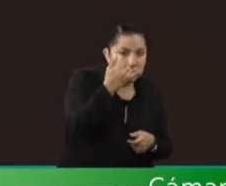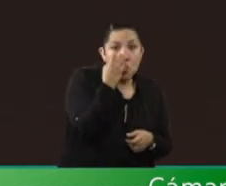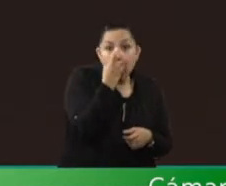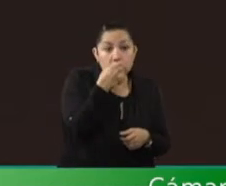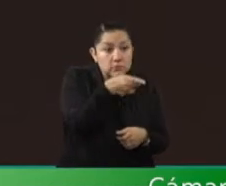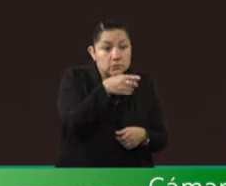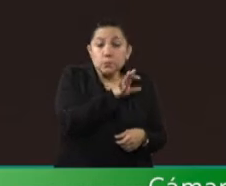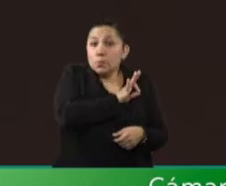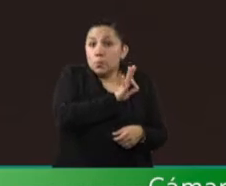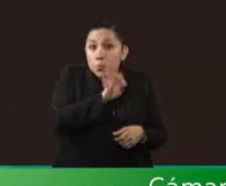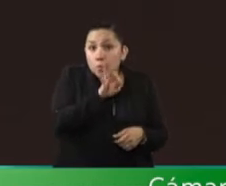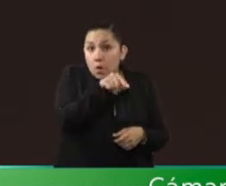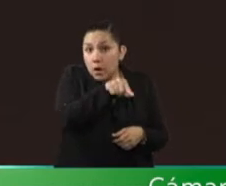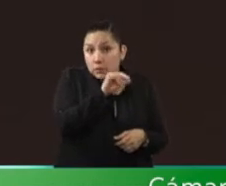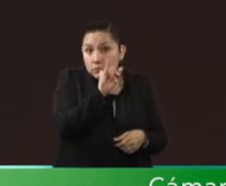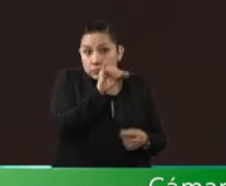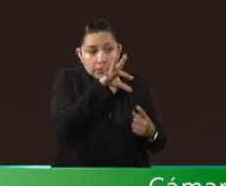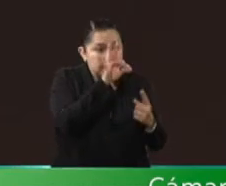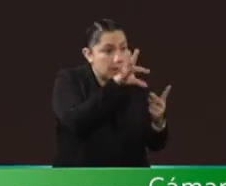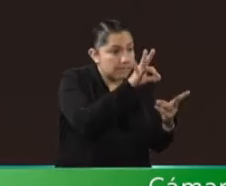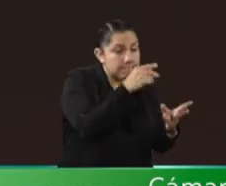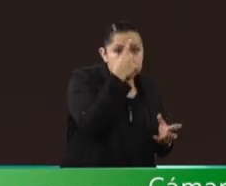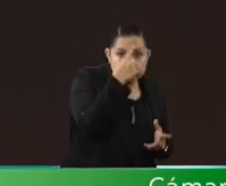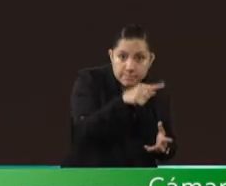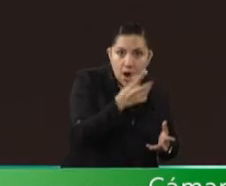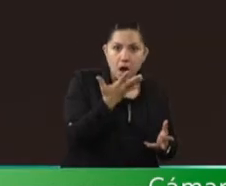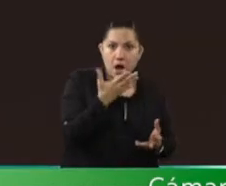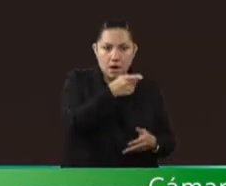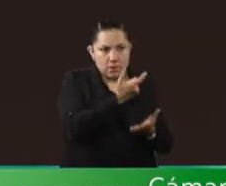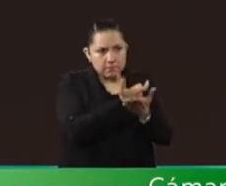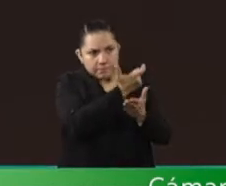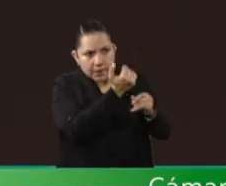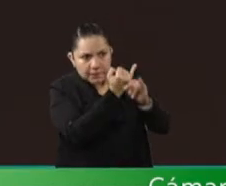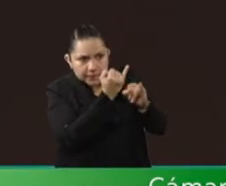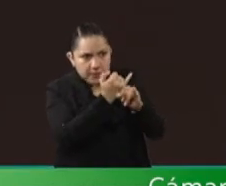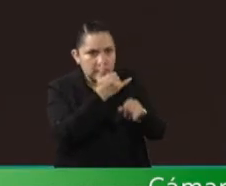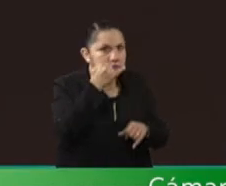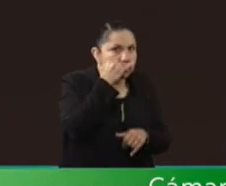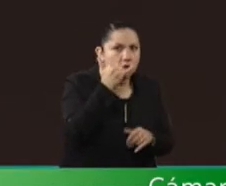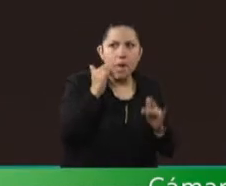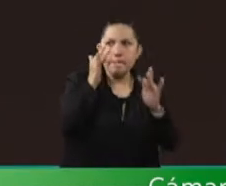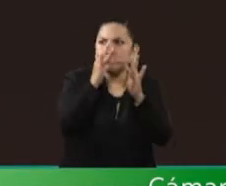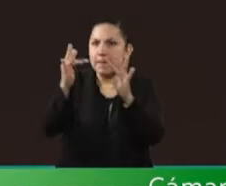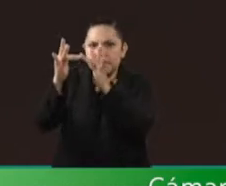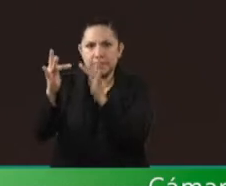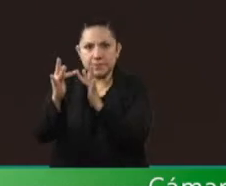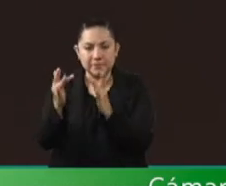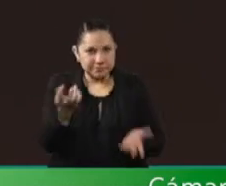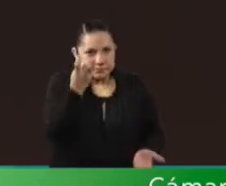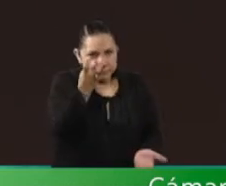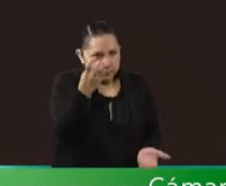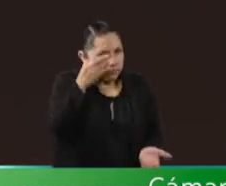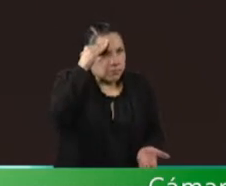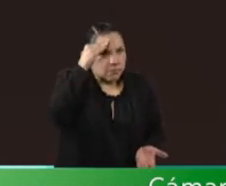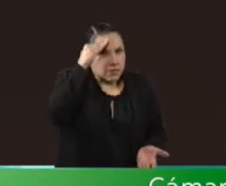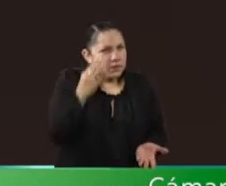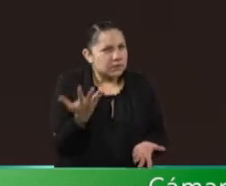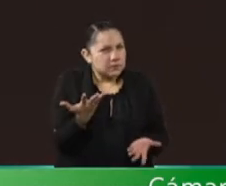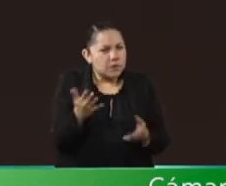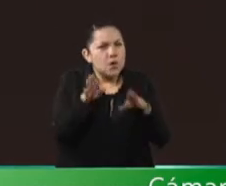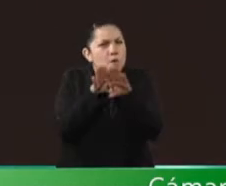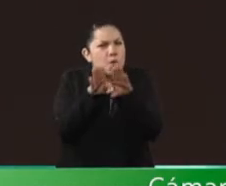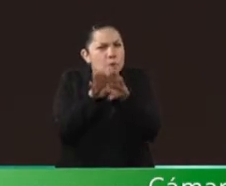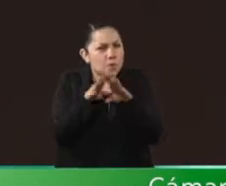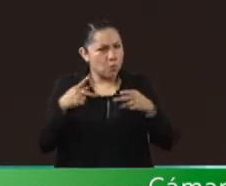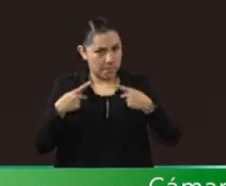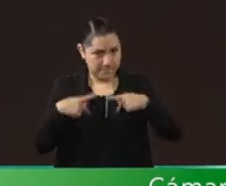esta situación, es importante preguntarse, ¿qué va a pasar con quienes hoy viven en las comunidades alejadas de